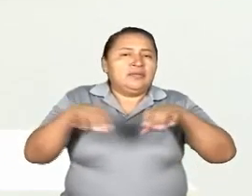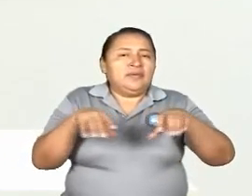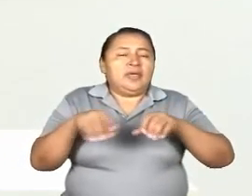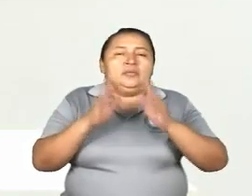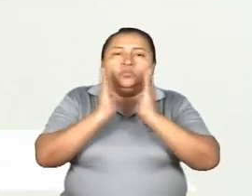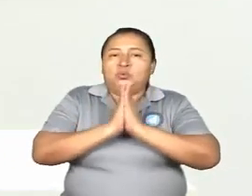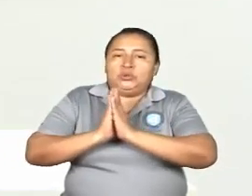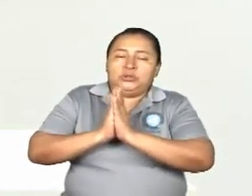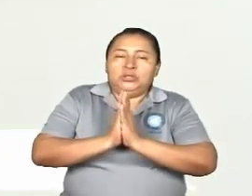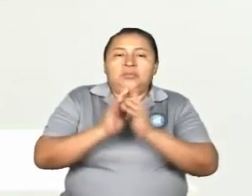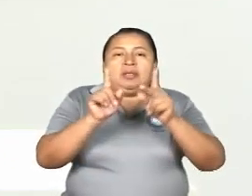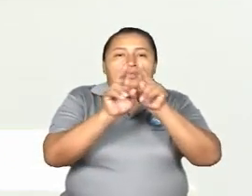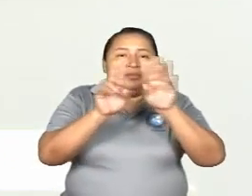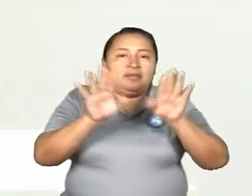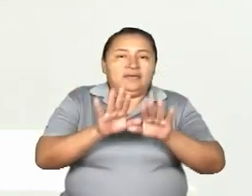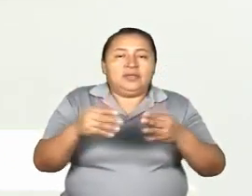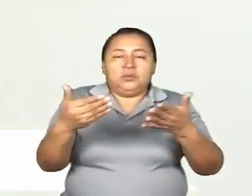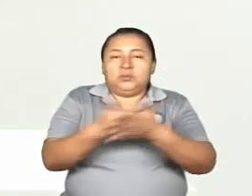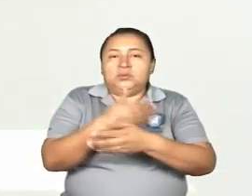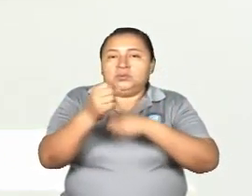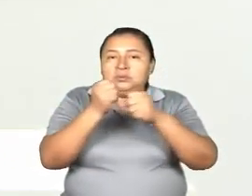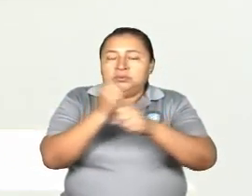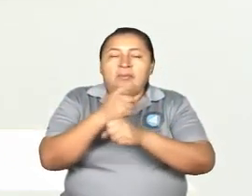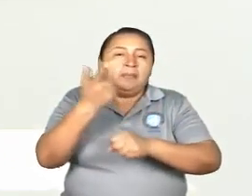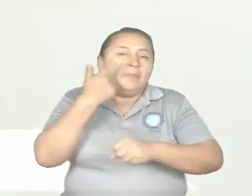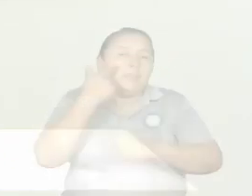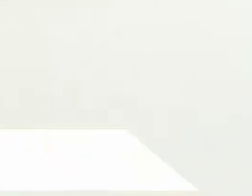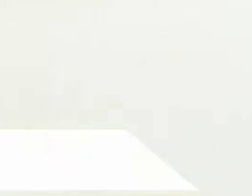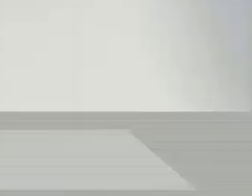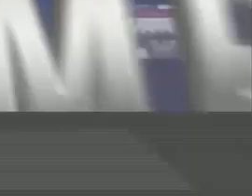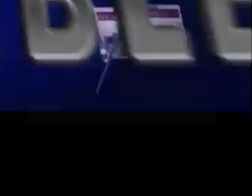la Purísima, Navidad y Año Nuevo. Veamos.